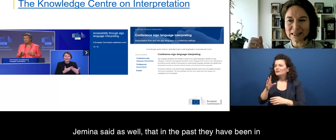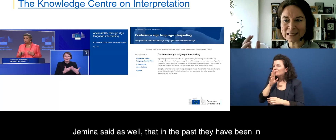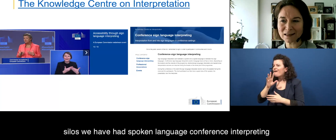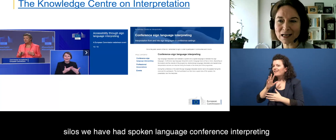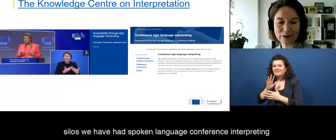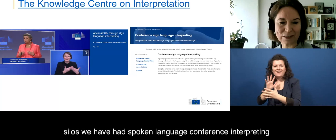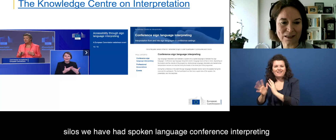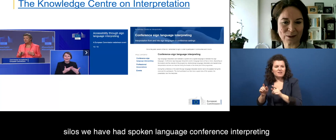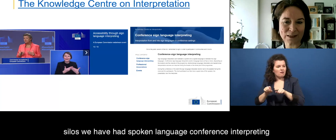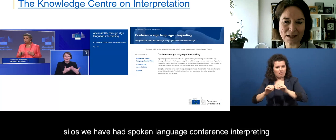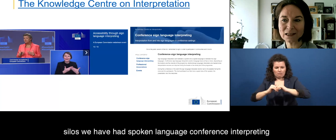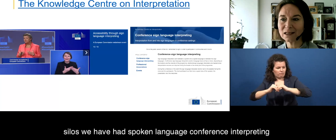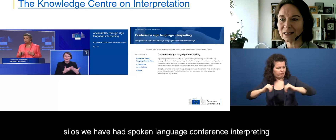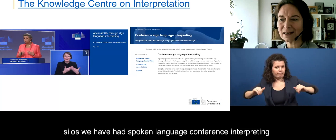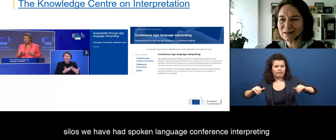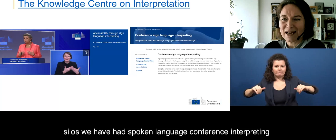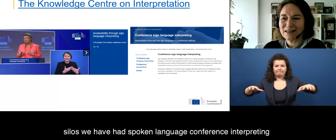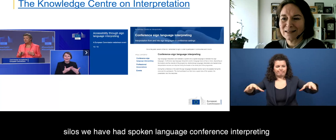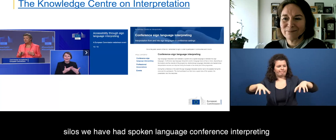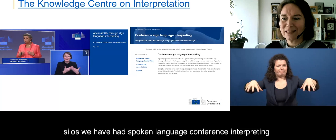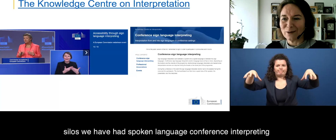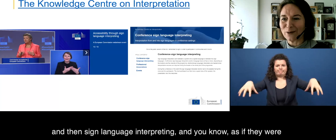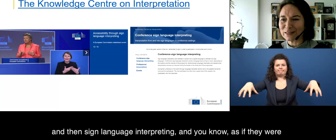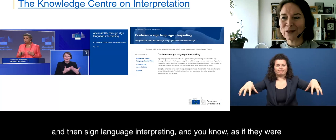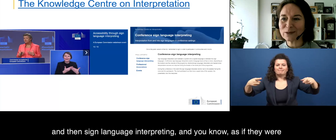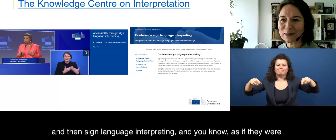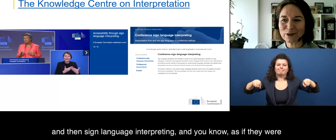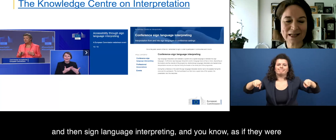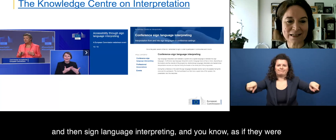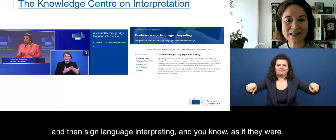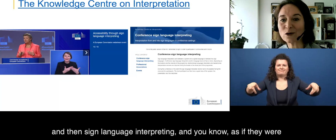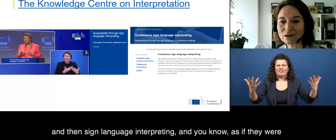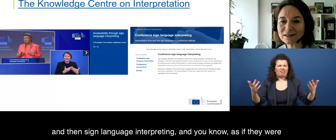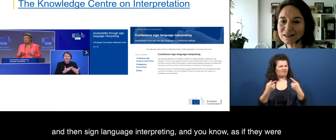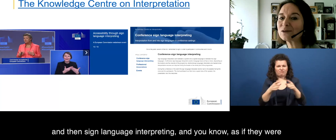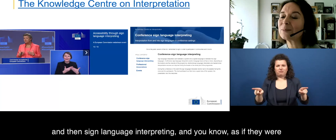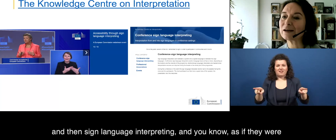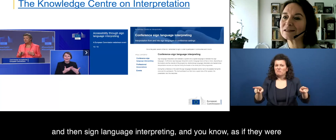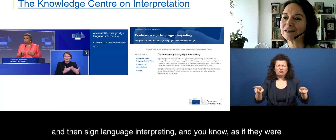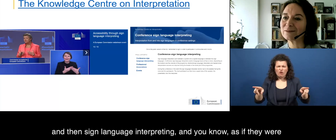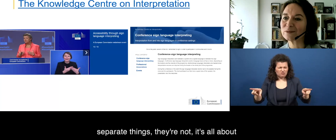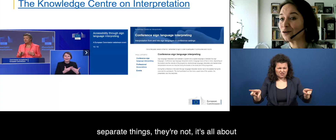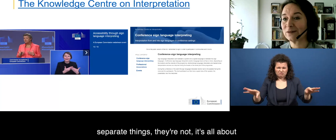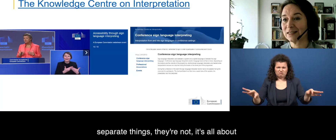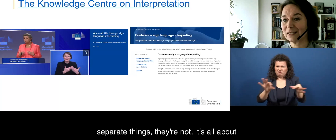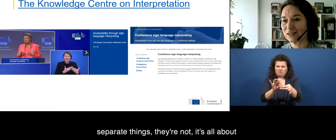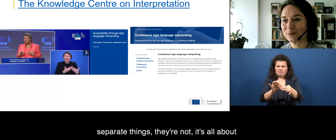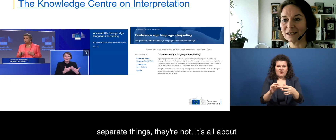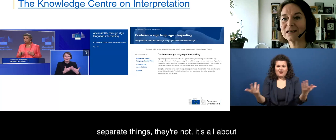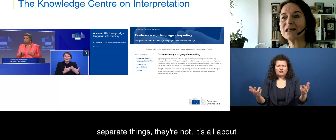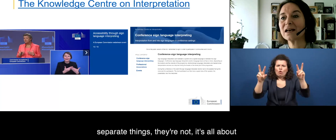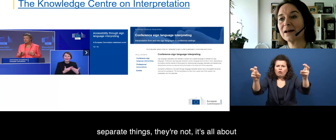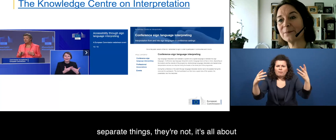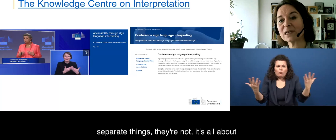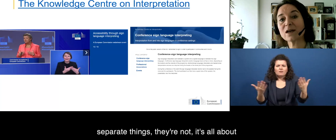había silos, se tenía la interpretación de lengua de signos por un lado y la interpretación de conferencias por otro,